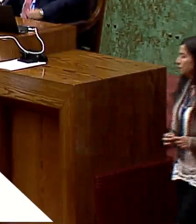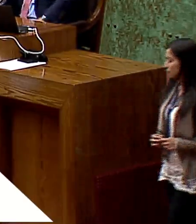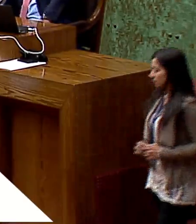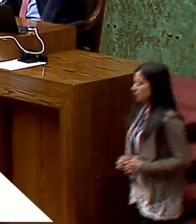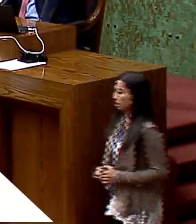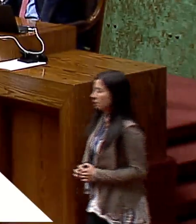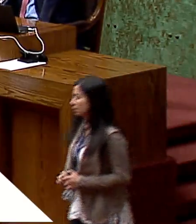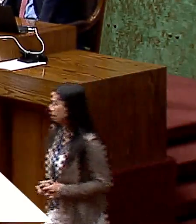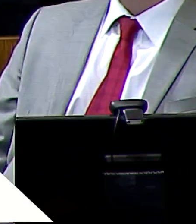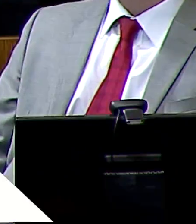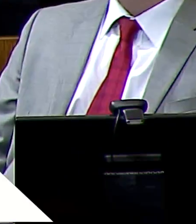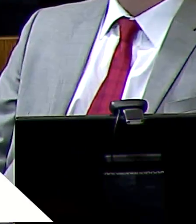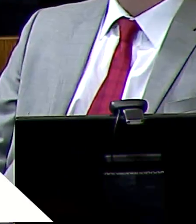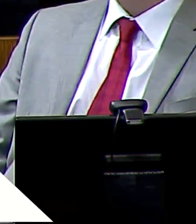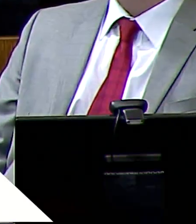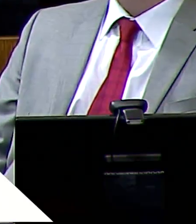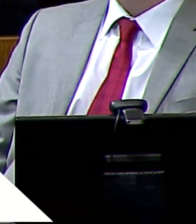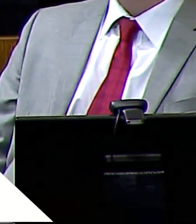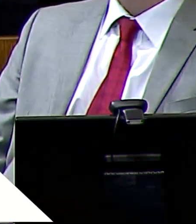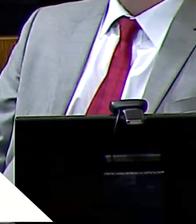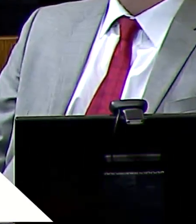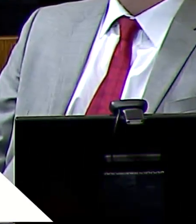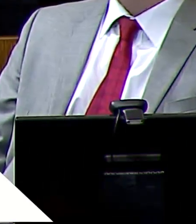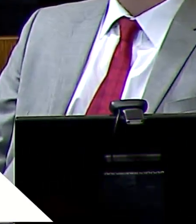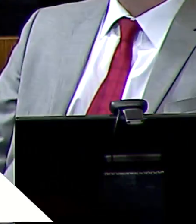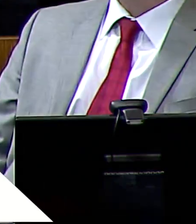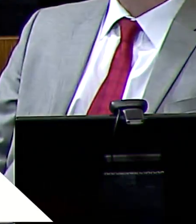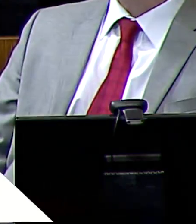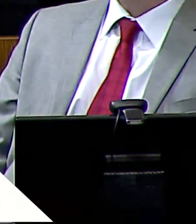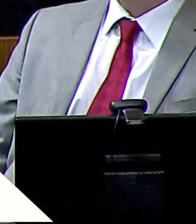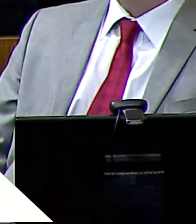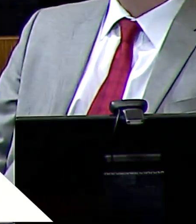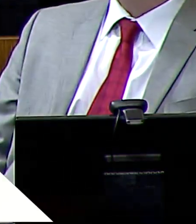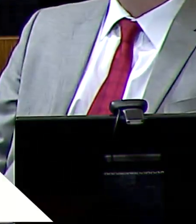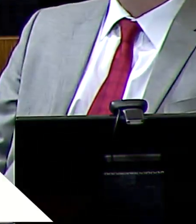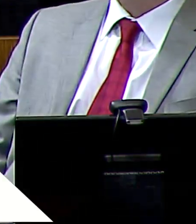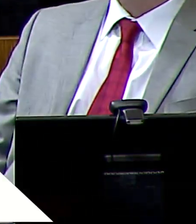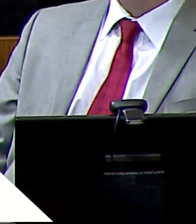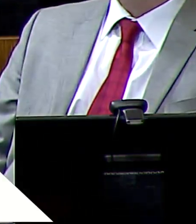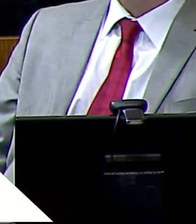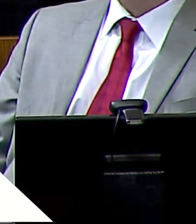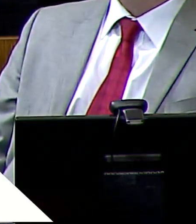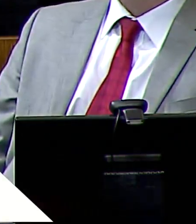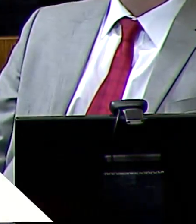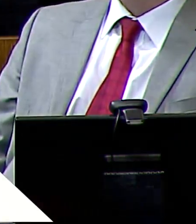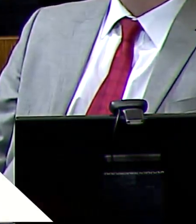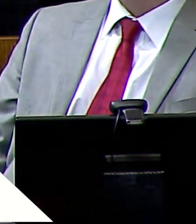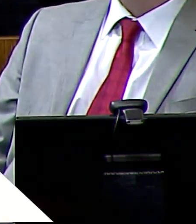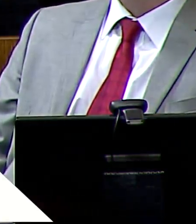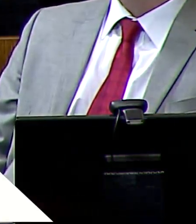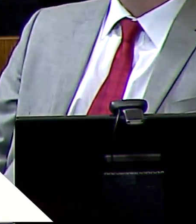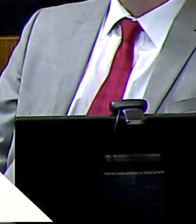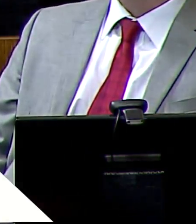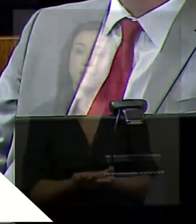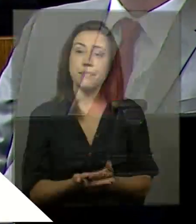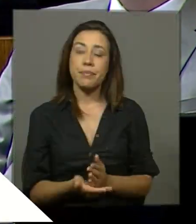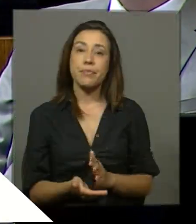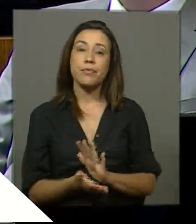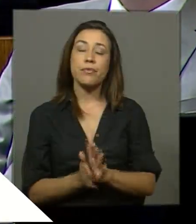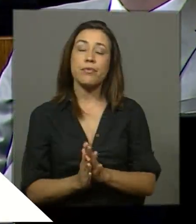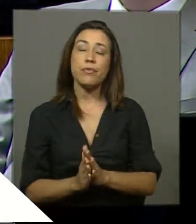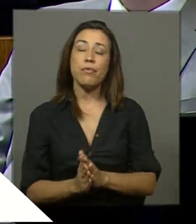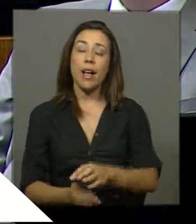presidente nosotros queremos Paz para las víctimas mapuches y no mapuches ministro Paz para toda la región de